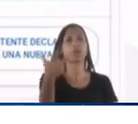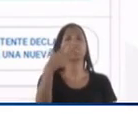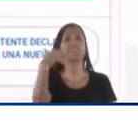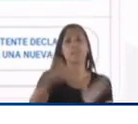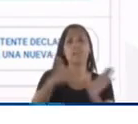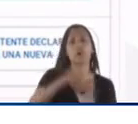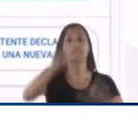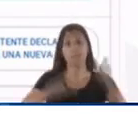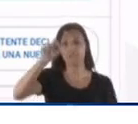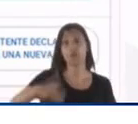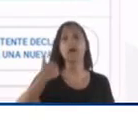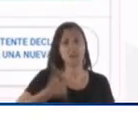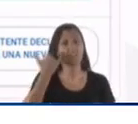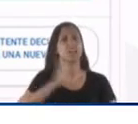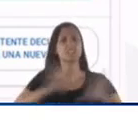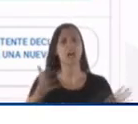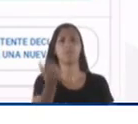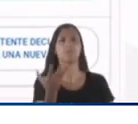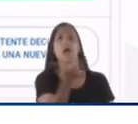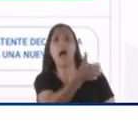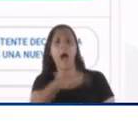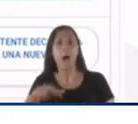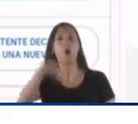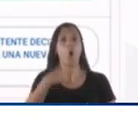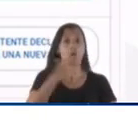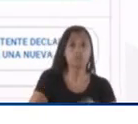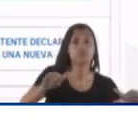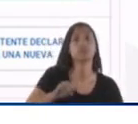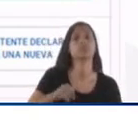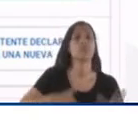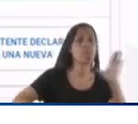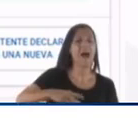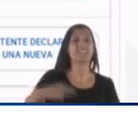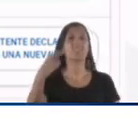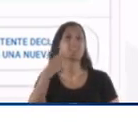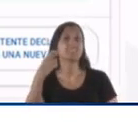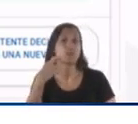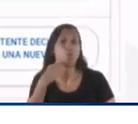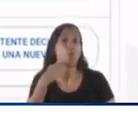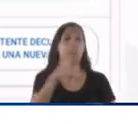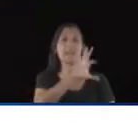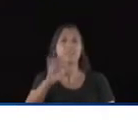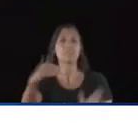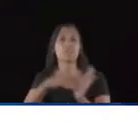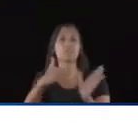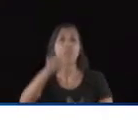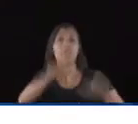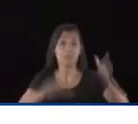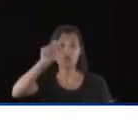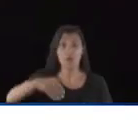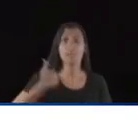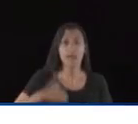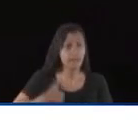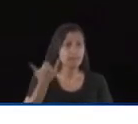y de Vialidad Nacional, Gustavo Arrieta, presentaron la simplificación del trámite de exención del pago de peajes para personas con